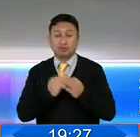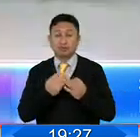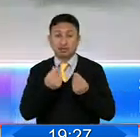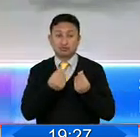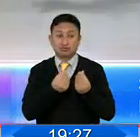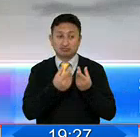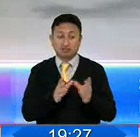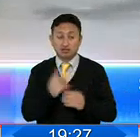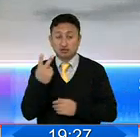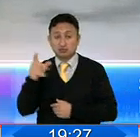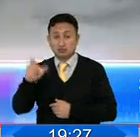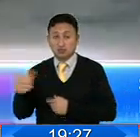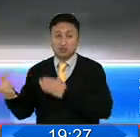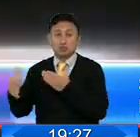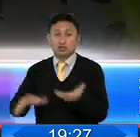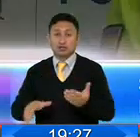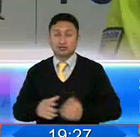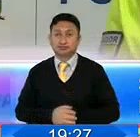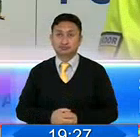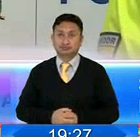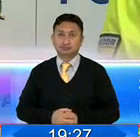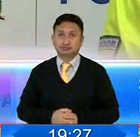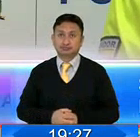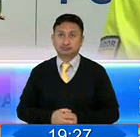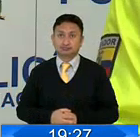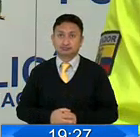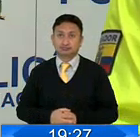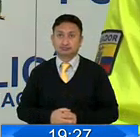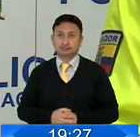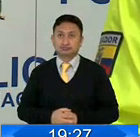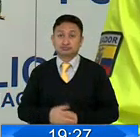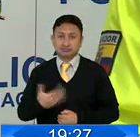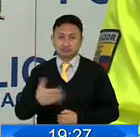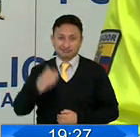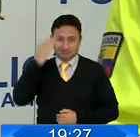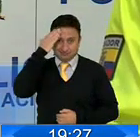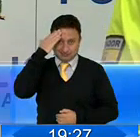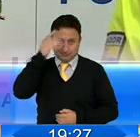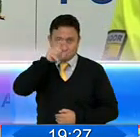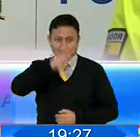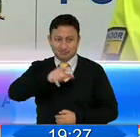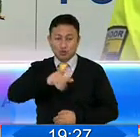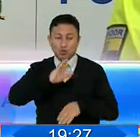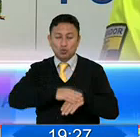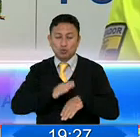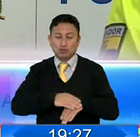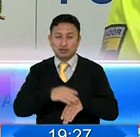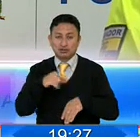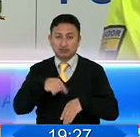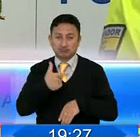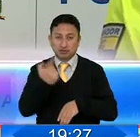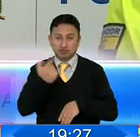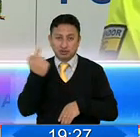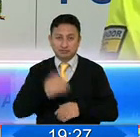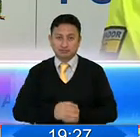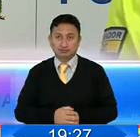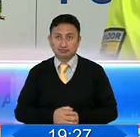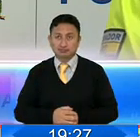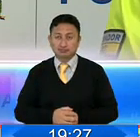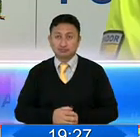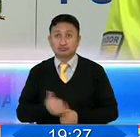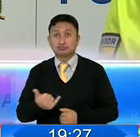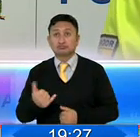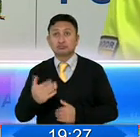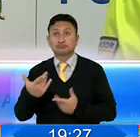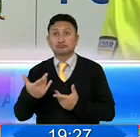dinero y a 2 de sus seres queridos. Conociendo quién sería el responsable o presunto responsable de los disparos, se allana